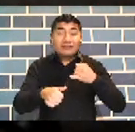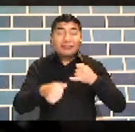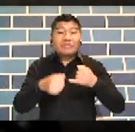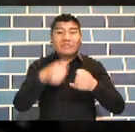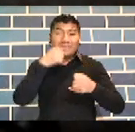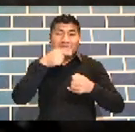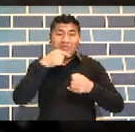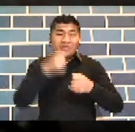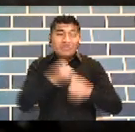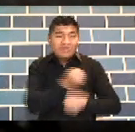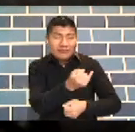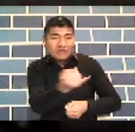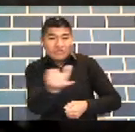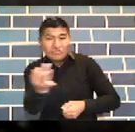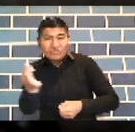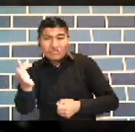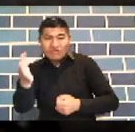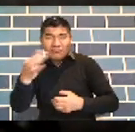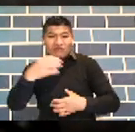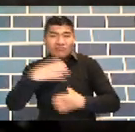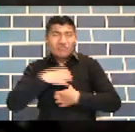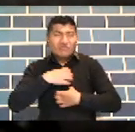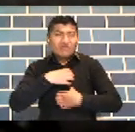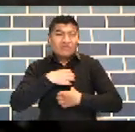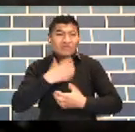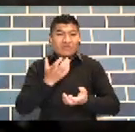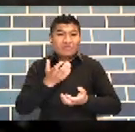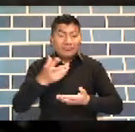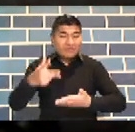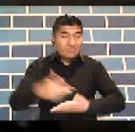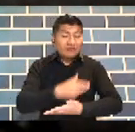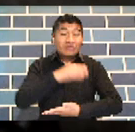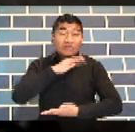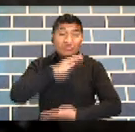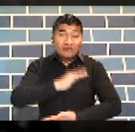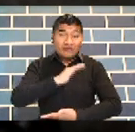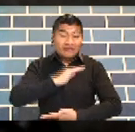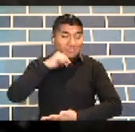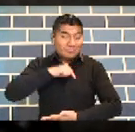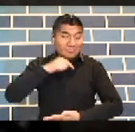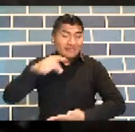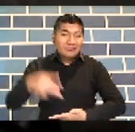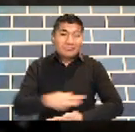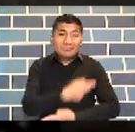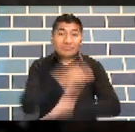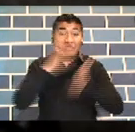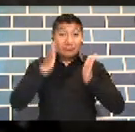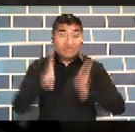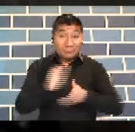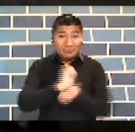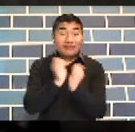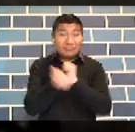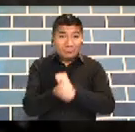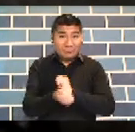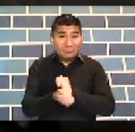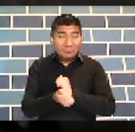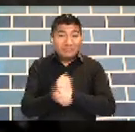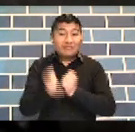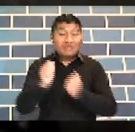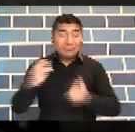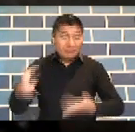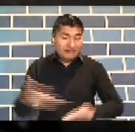muchedumbre está delante del Cordero, porque el Cordero será su pastor. El Cordero los